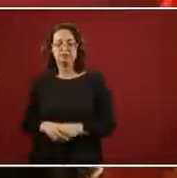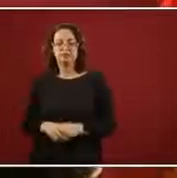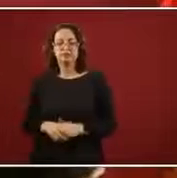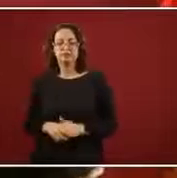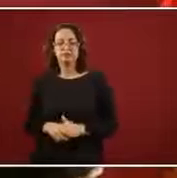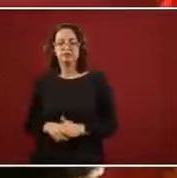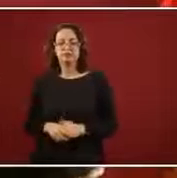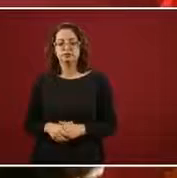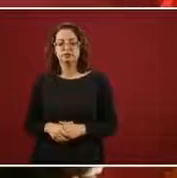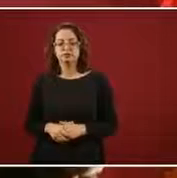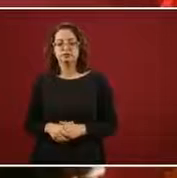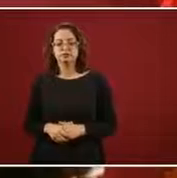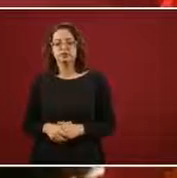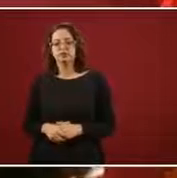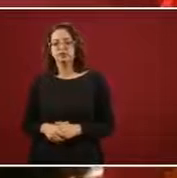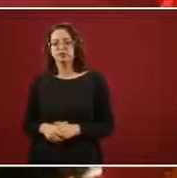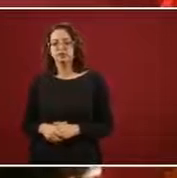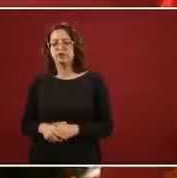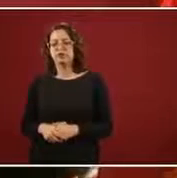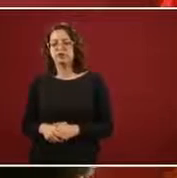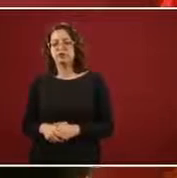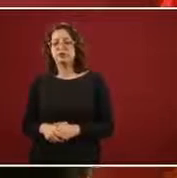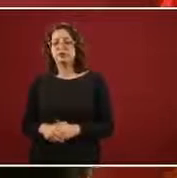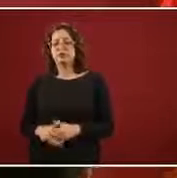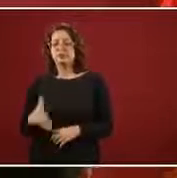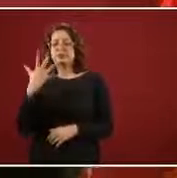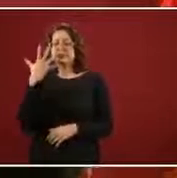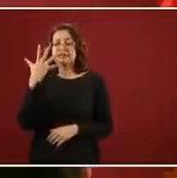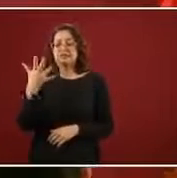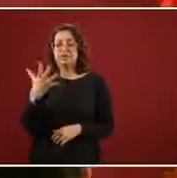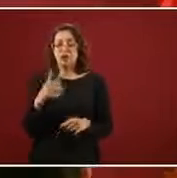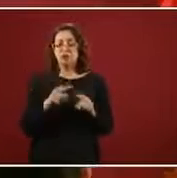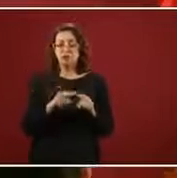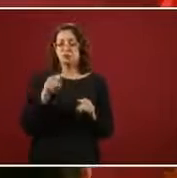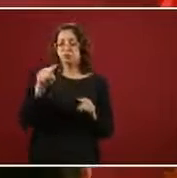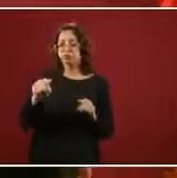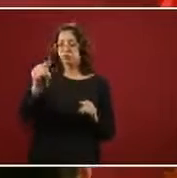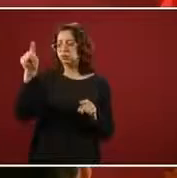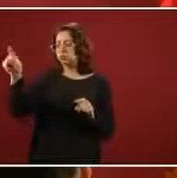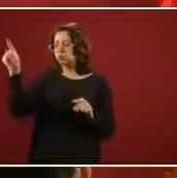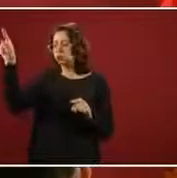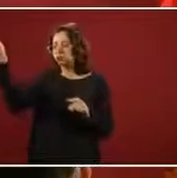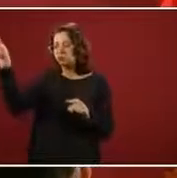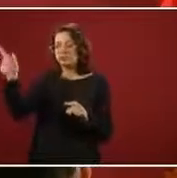Son cinco tramos. Quedarían pendiente Tulum,